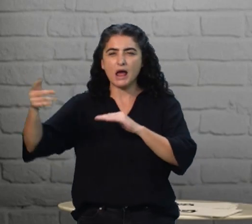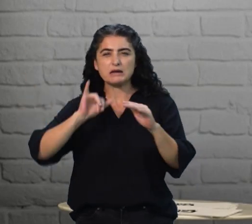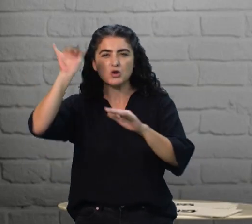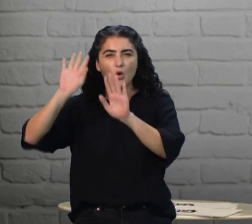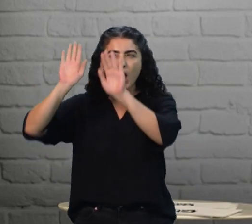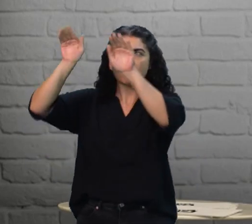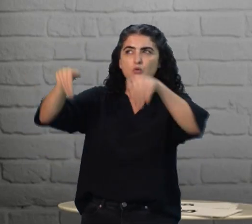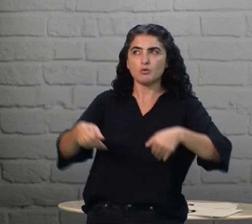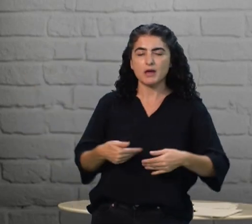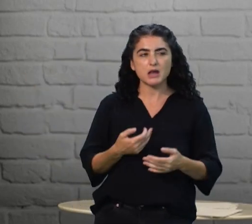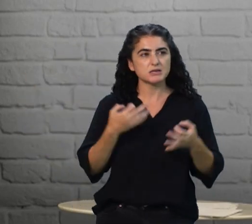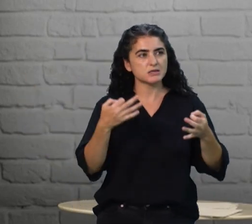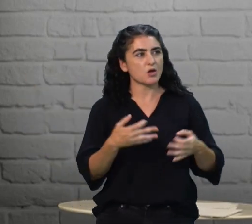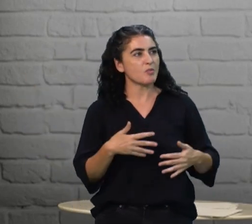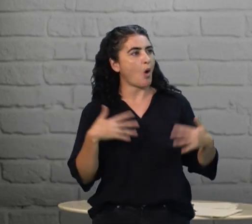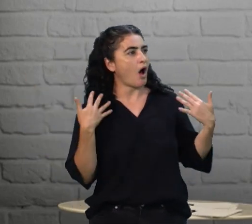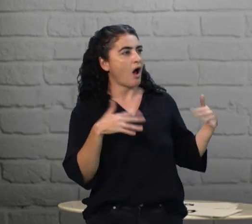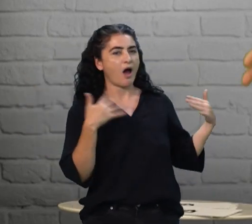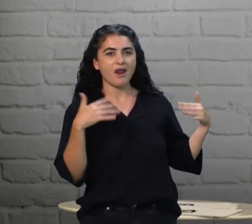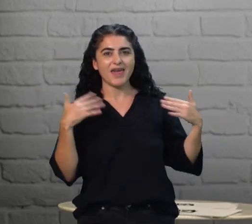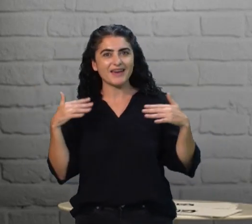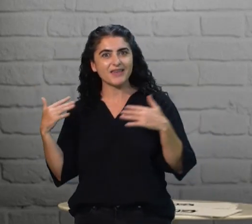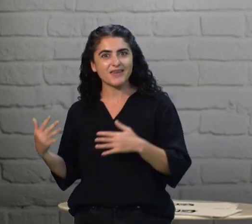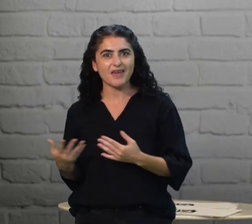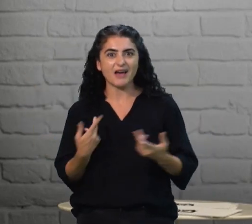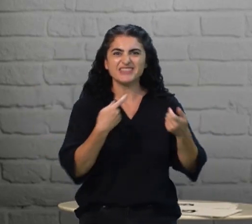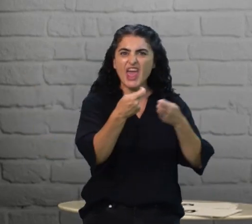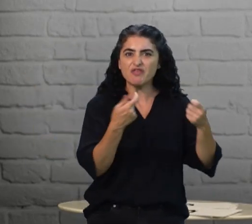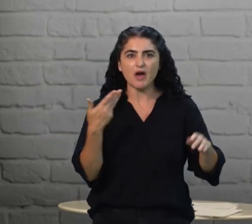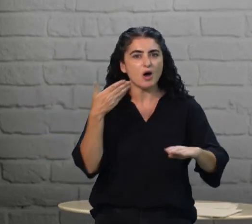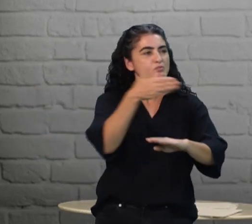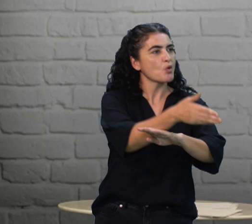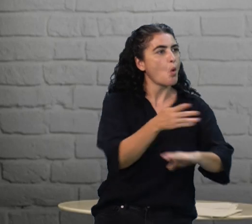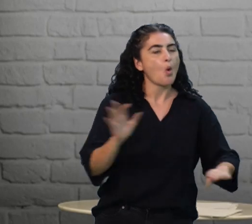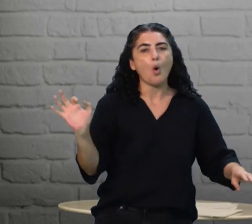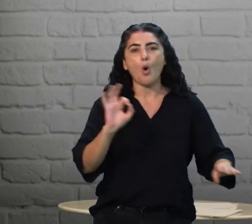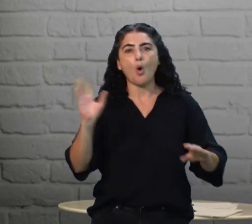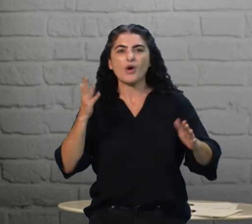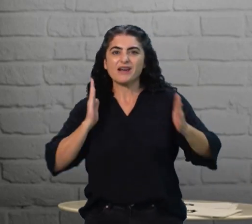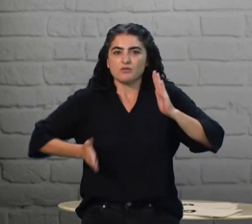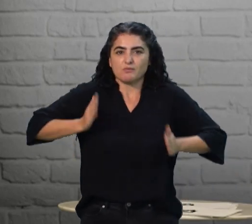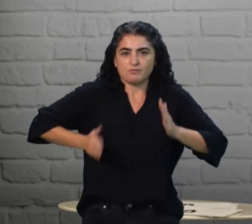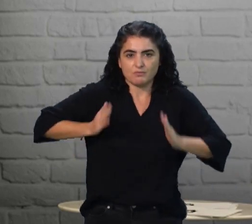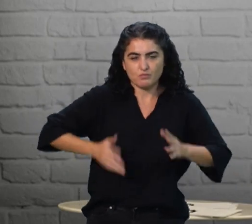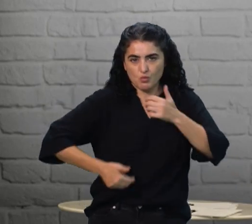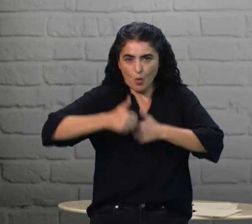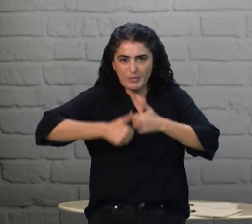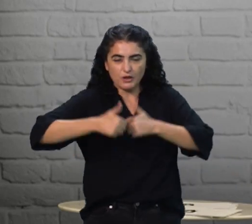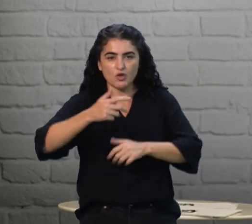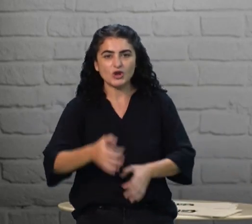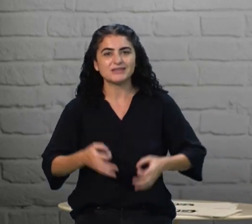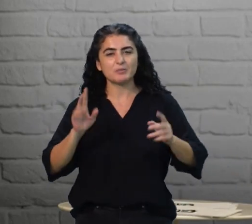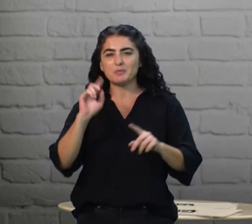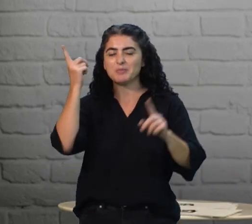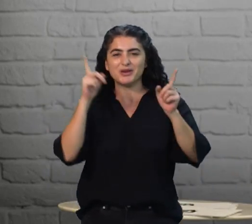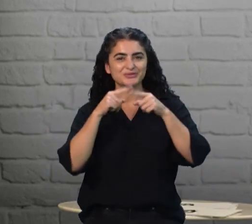sido bu Cuánta alegría hay por aquí vas a una tienda vas a yo que sé aun carrera y siempre lo primero es la sonrisa